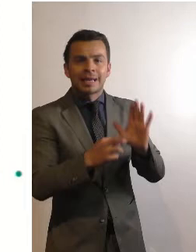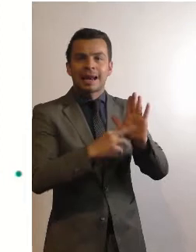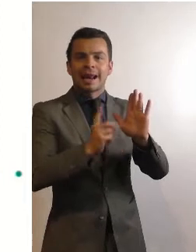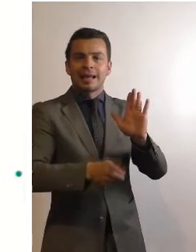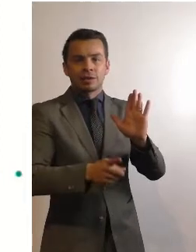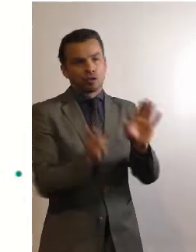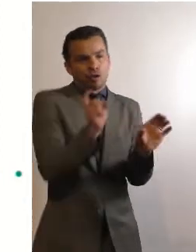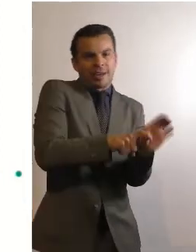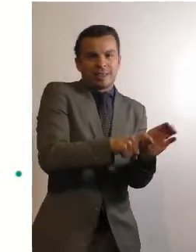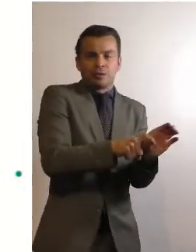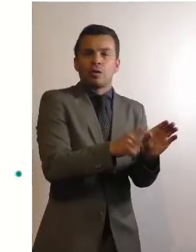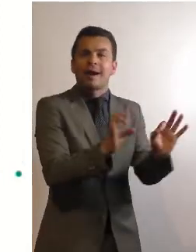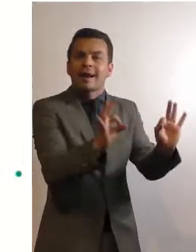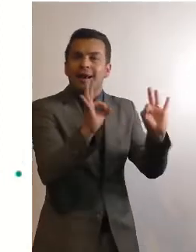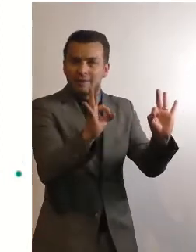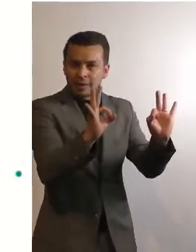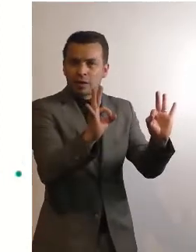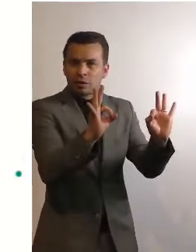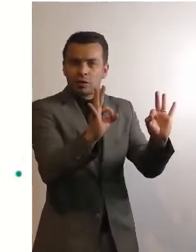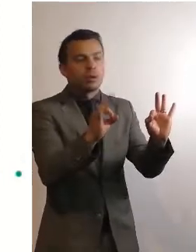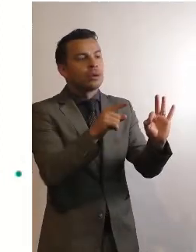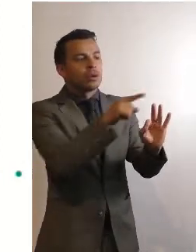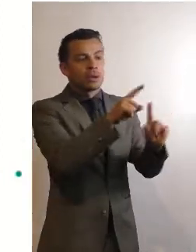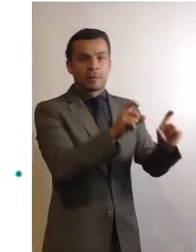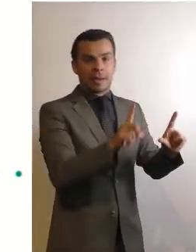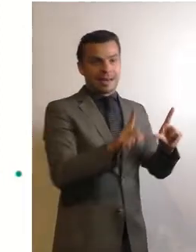tanto en pregrado como